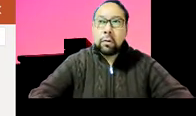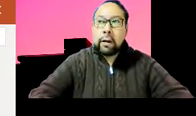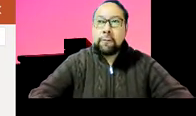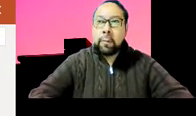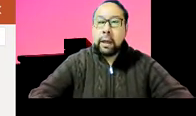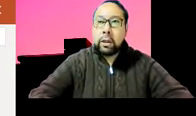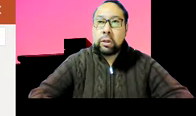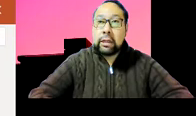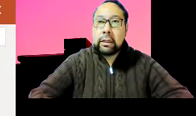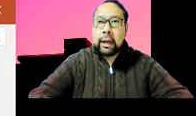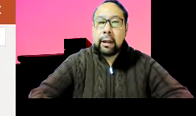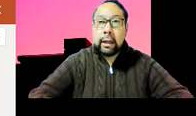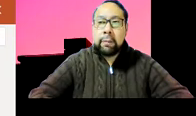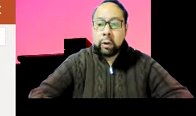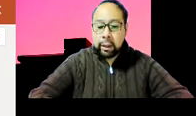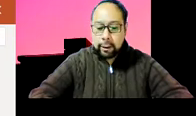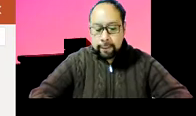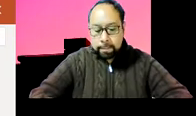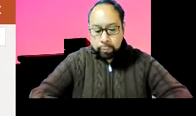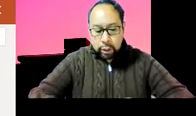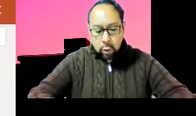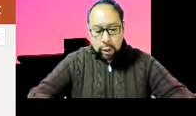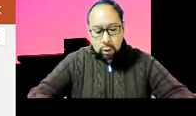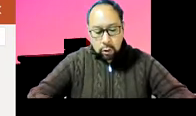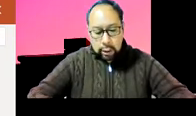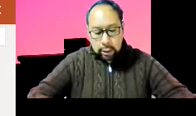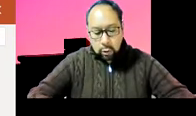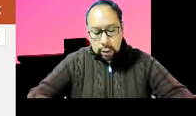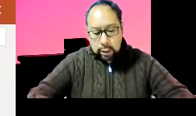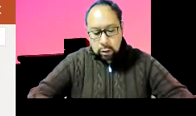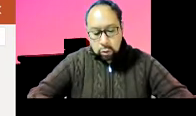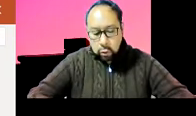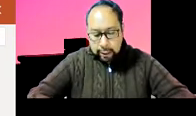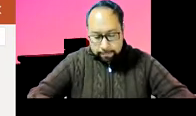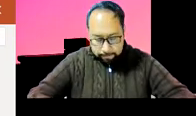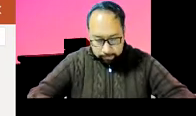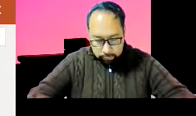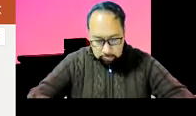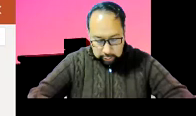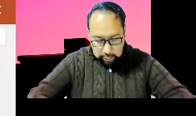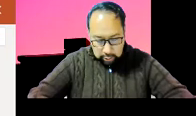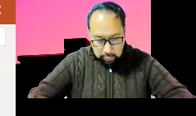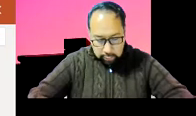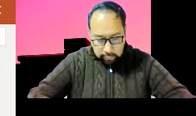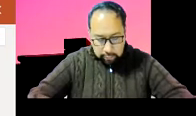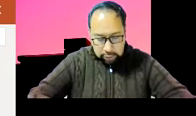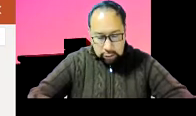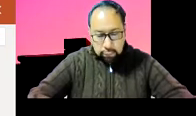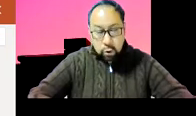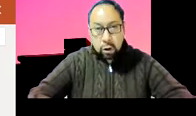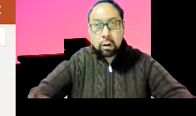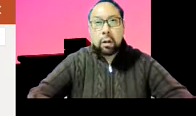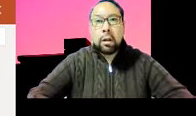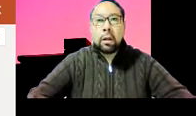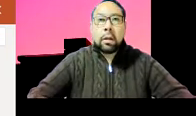Es una forma de utilizar el poder. Recuerdo que en alguna lectura del libro de